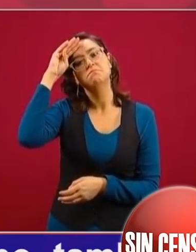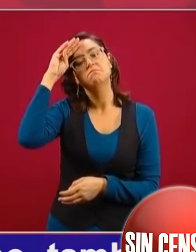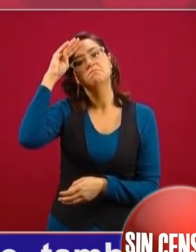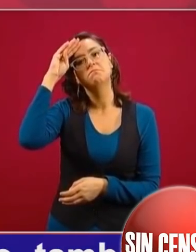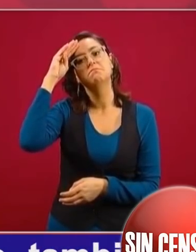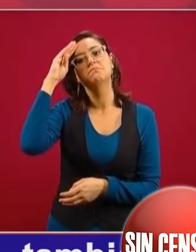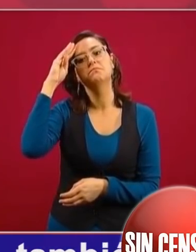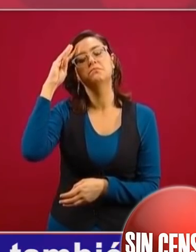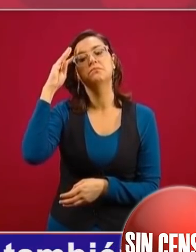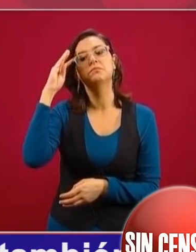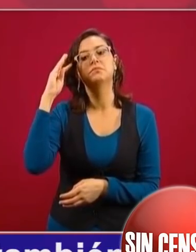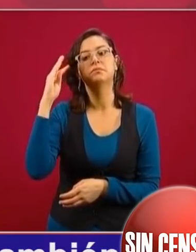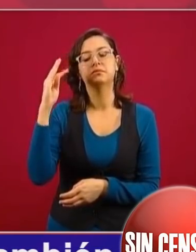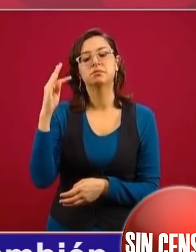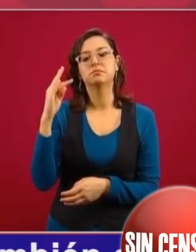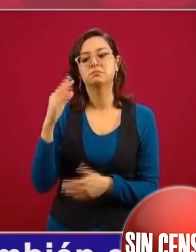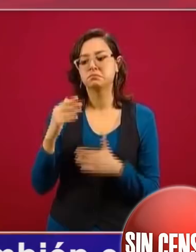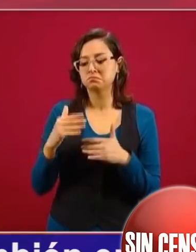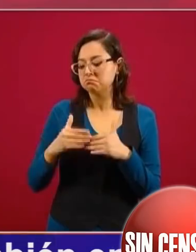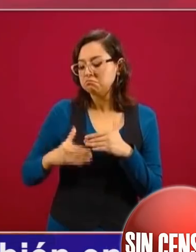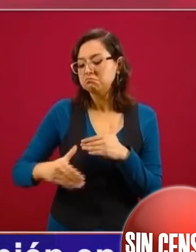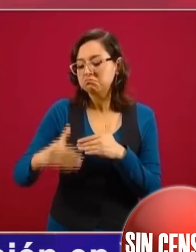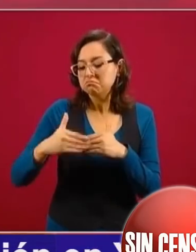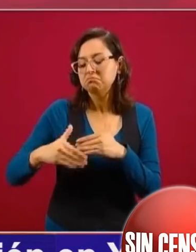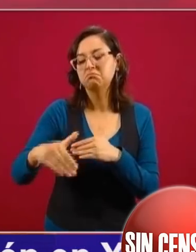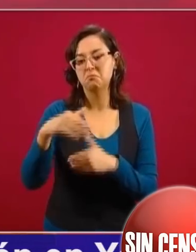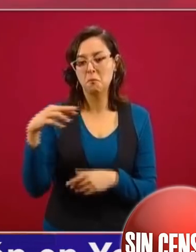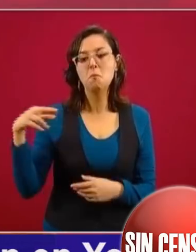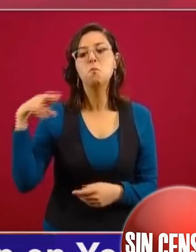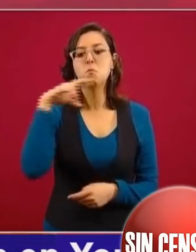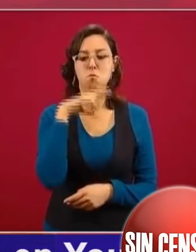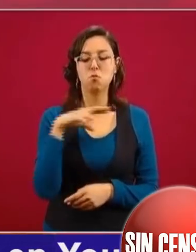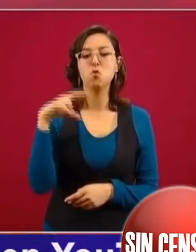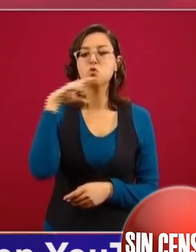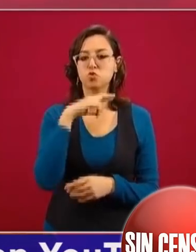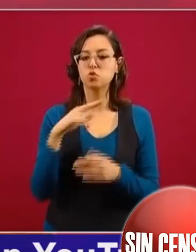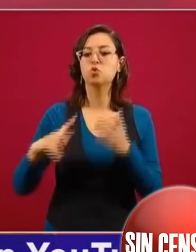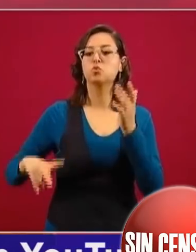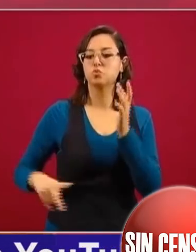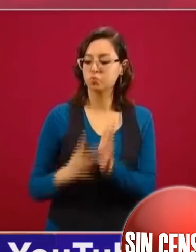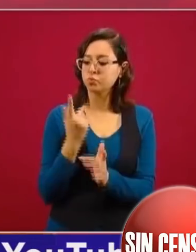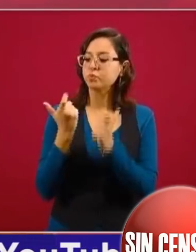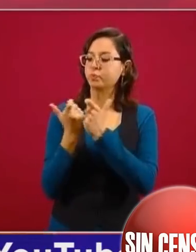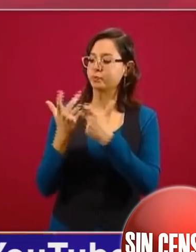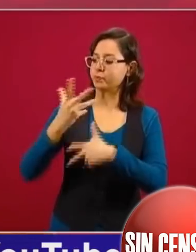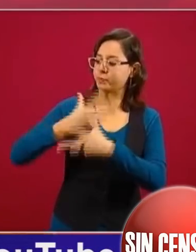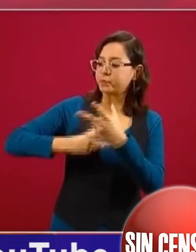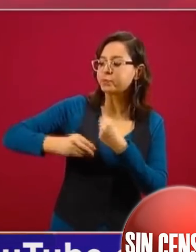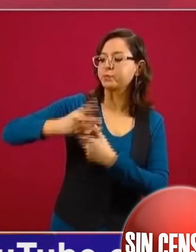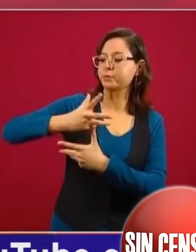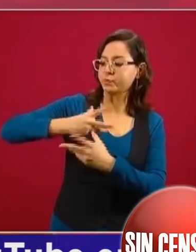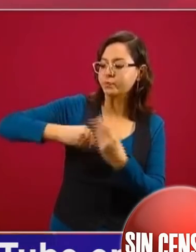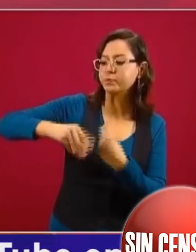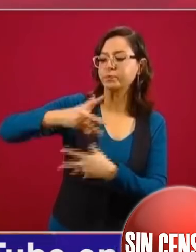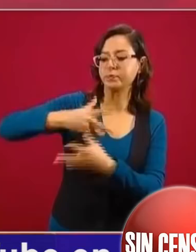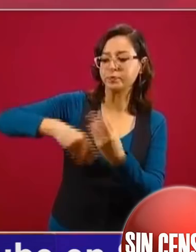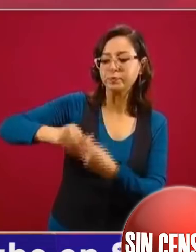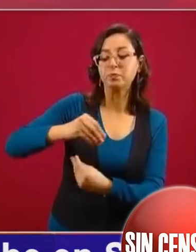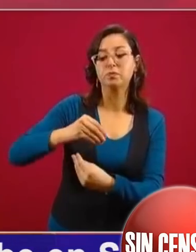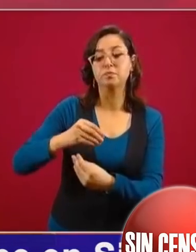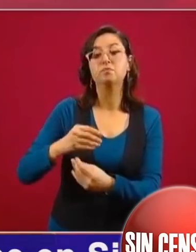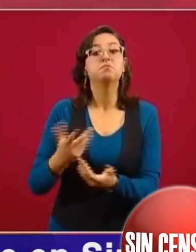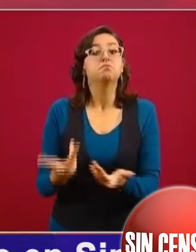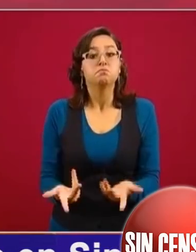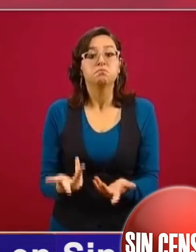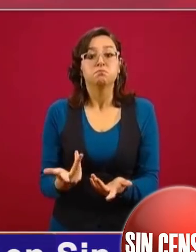pensando que no va a tardar mucho la recesión, es decir, que va a ser una